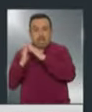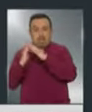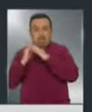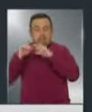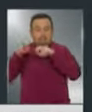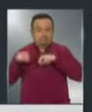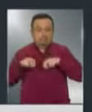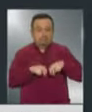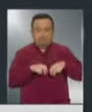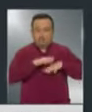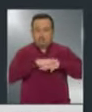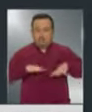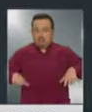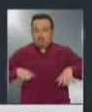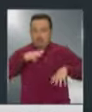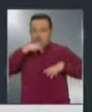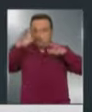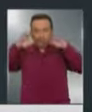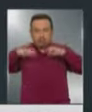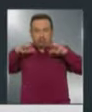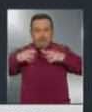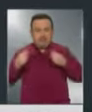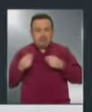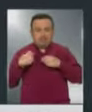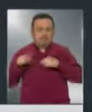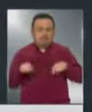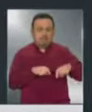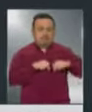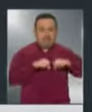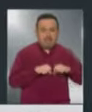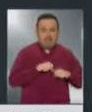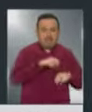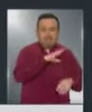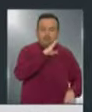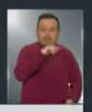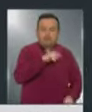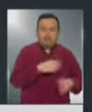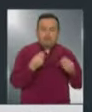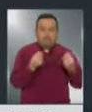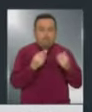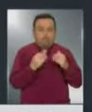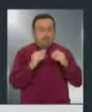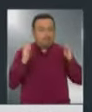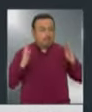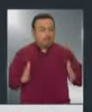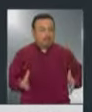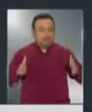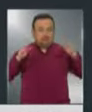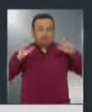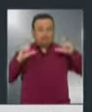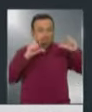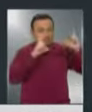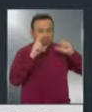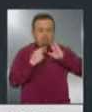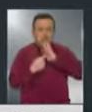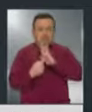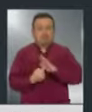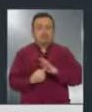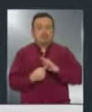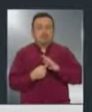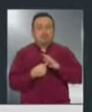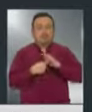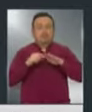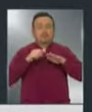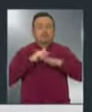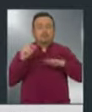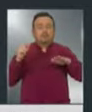estaban completamente anegados. También, producto de lo que fue la humedad en las paredes, hay fotografías que así lo demuestran, se cayeron los muebles